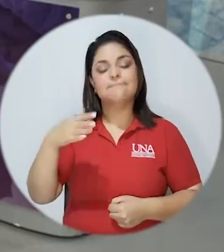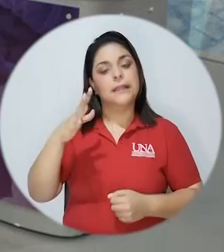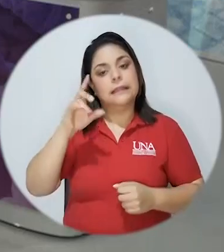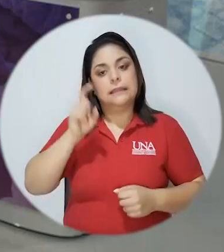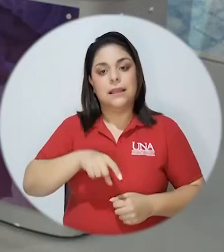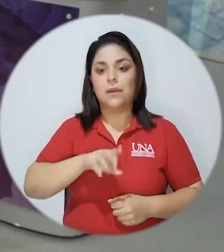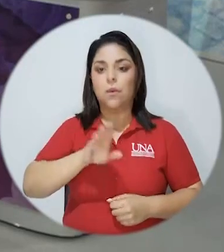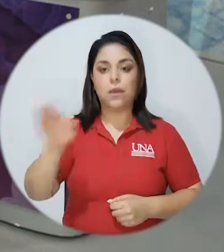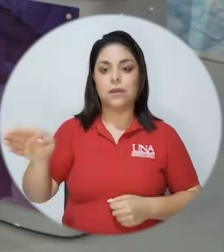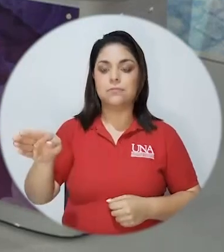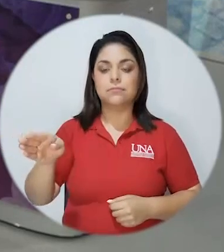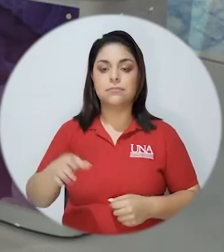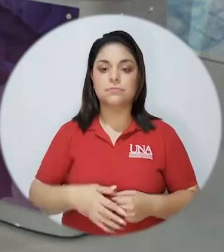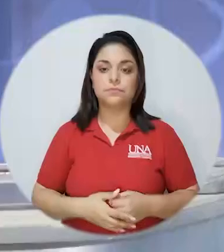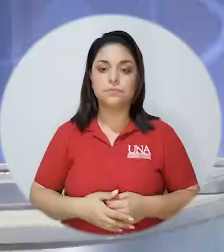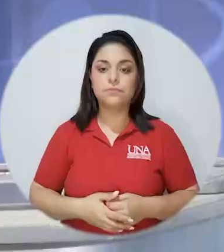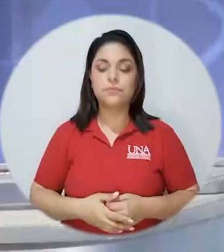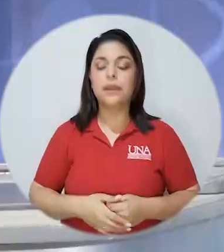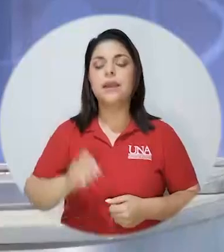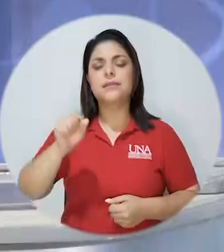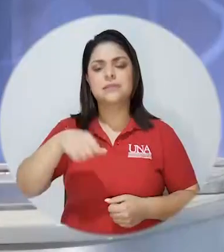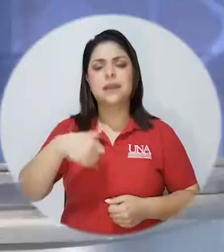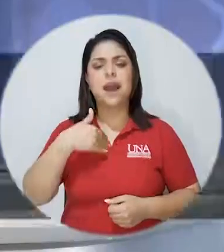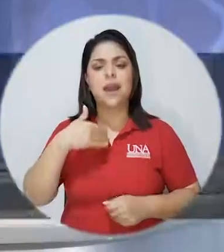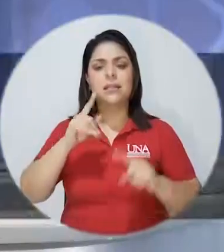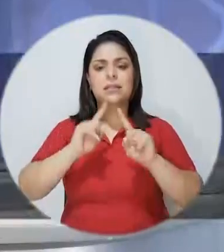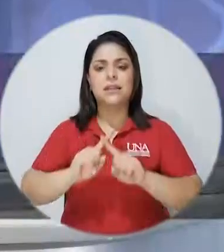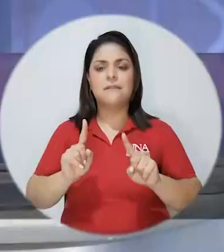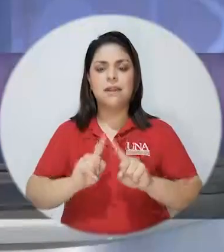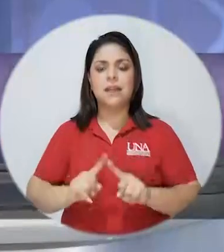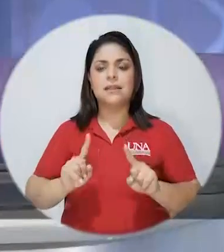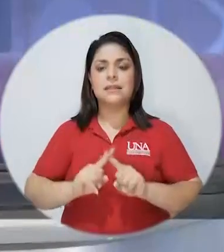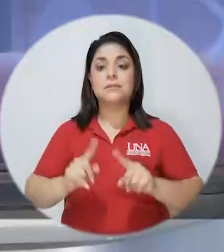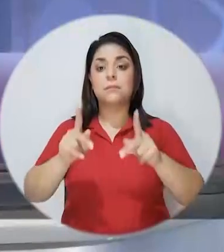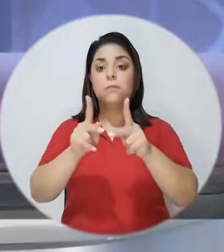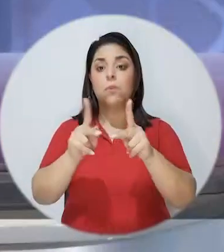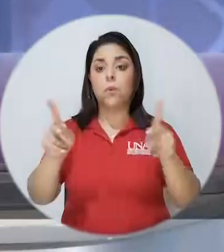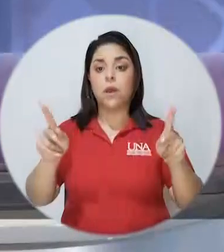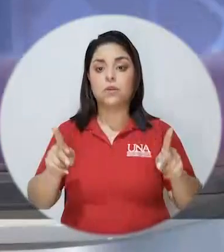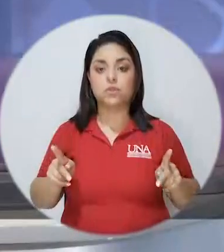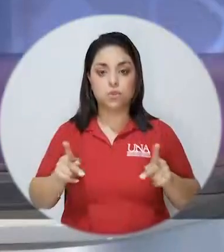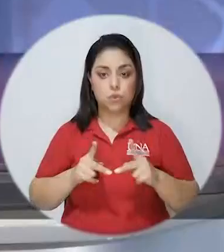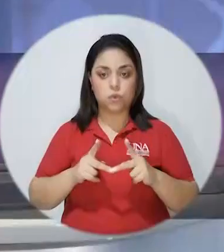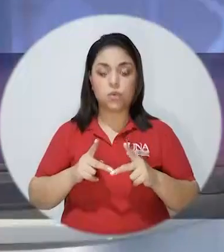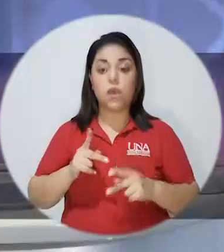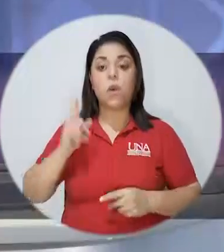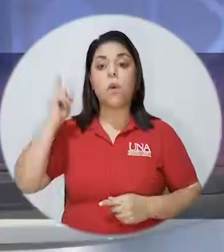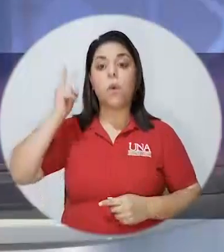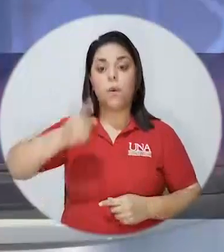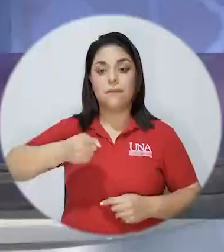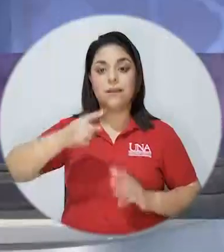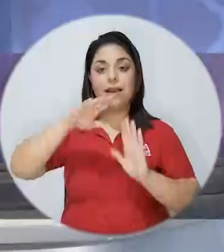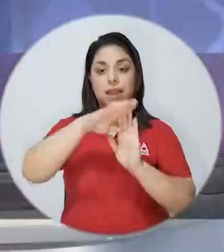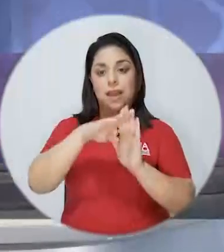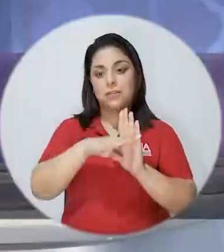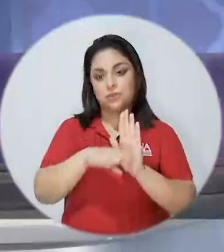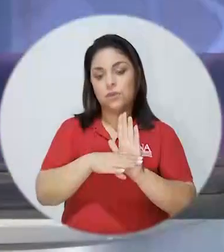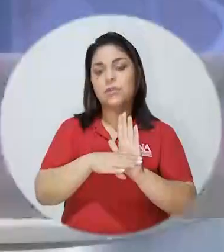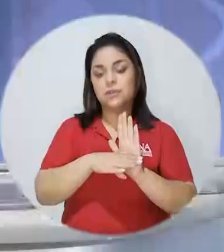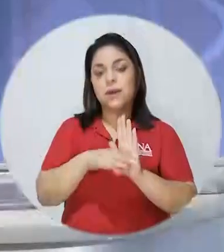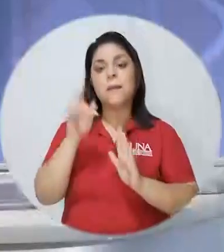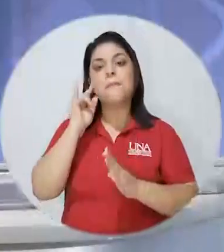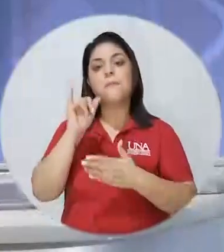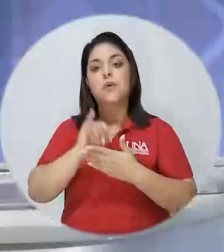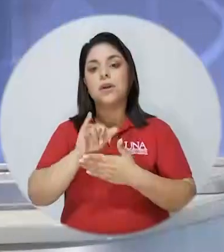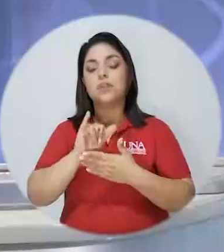Sí, porque hay diferentes tipos de puestos y diferentes tipos de obligaciones, ¿verdad? Eso es lo que ustedes hacen una diferencia entre lo que